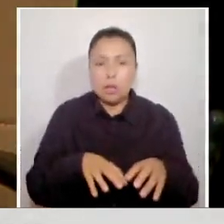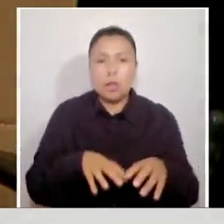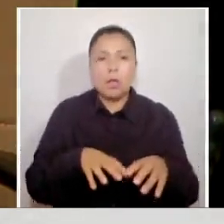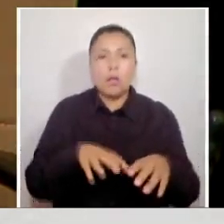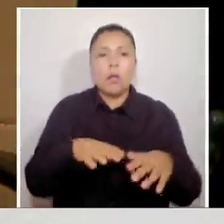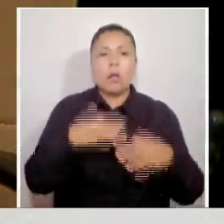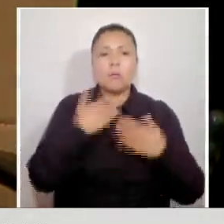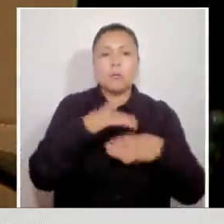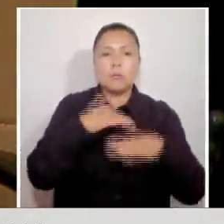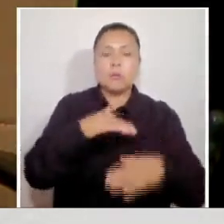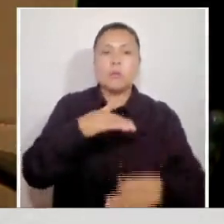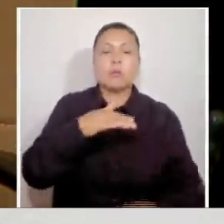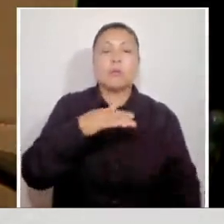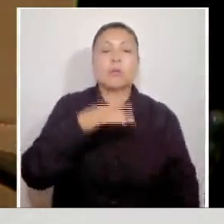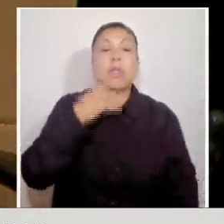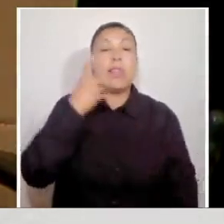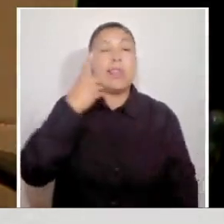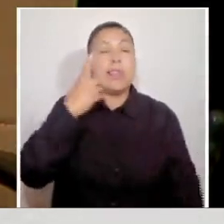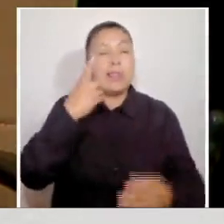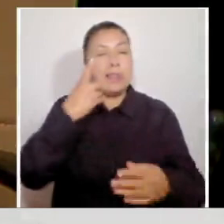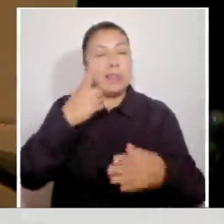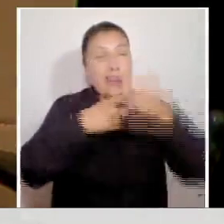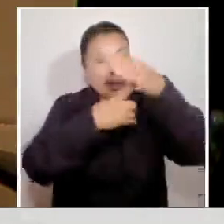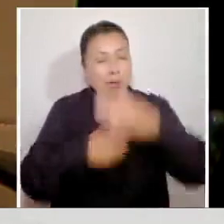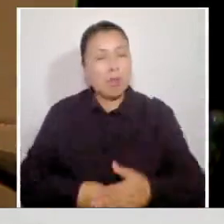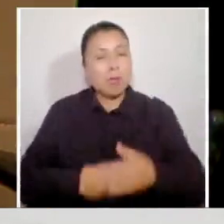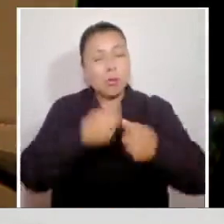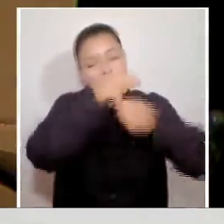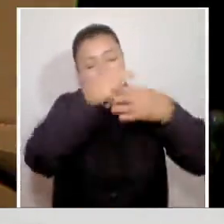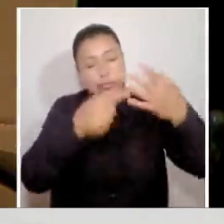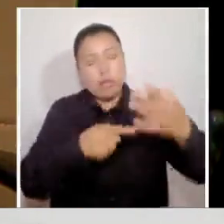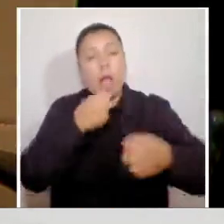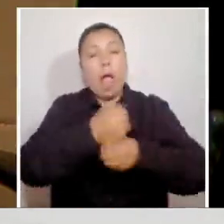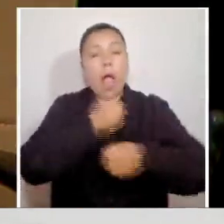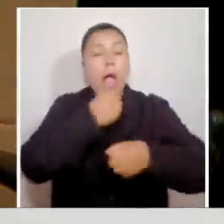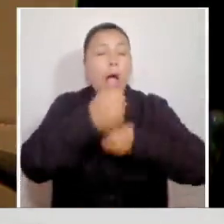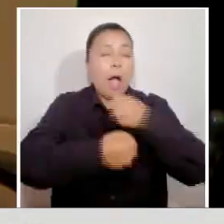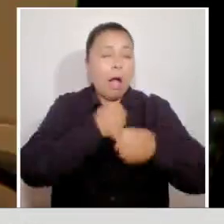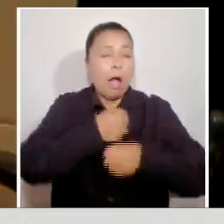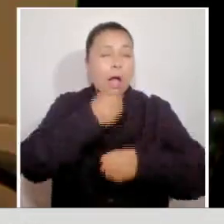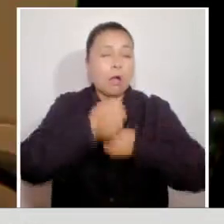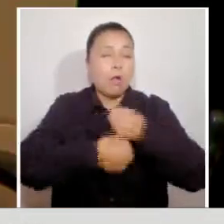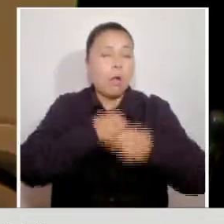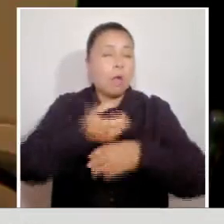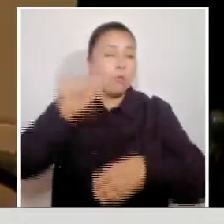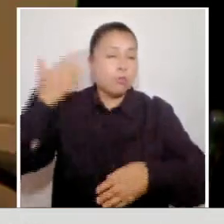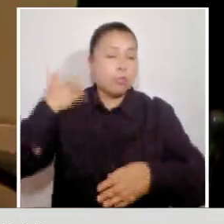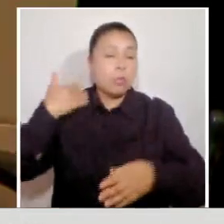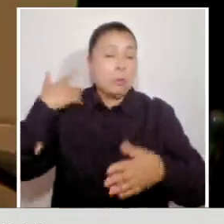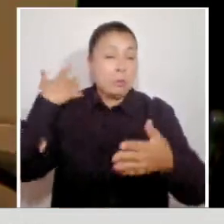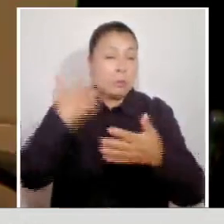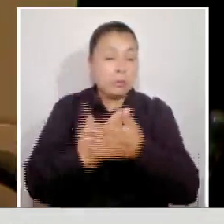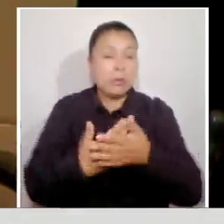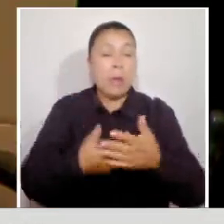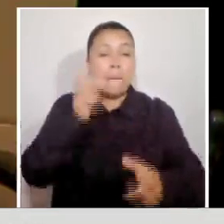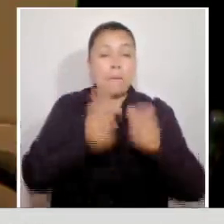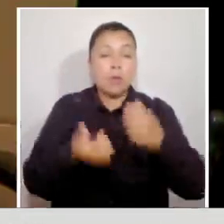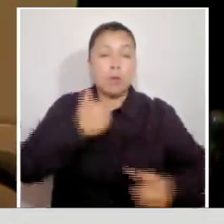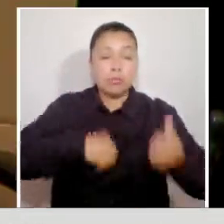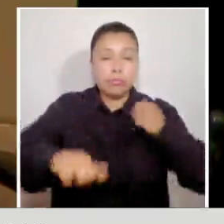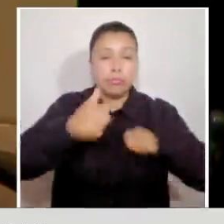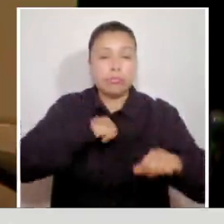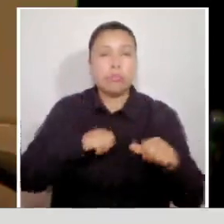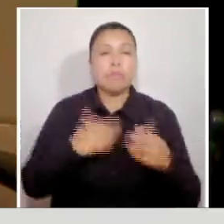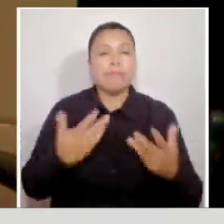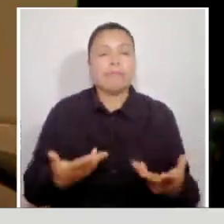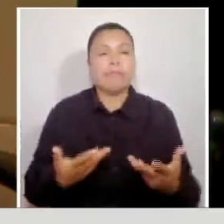discriminación entre otras cosas muchos años atrás incluso personas que sufrían de discapacidades producto de